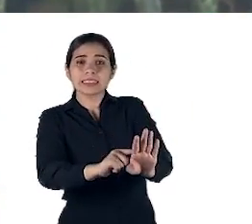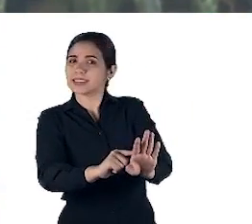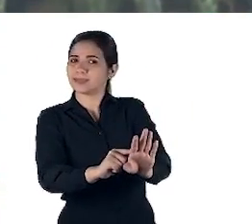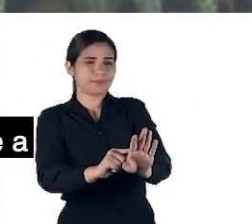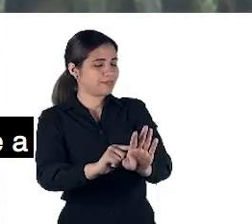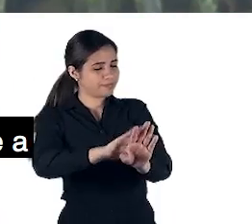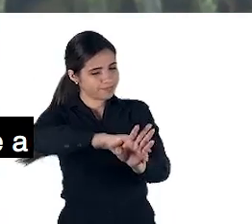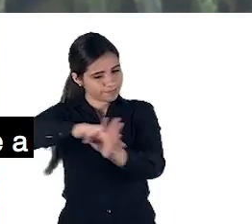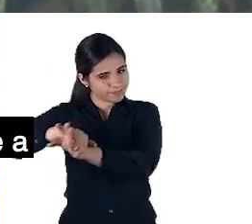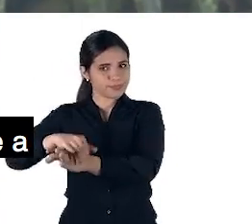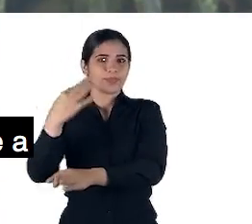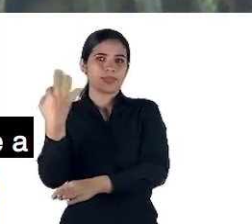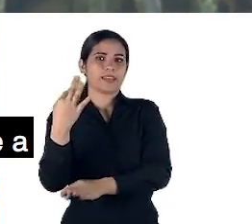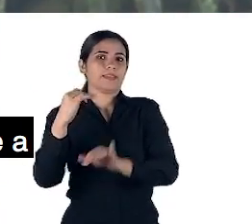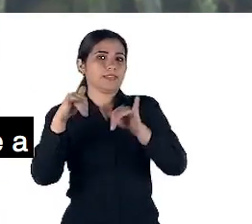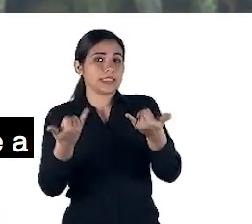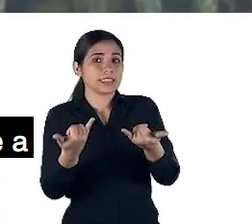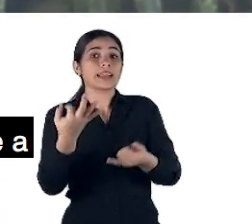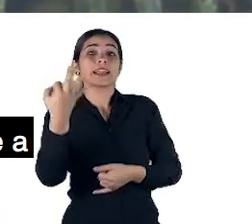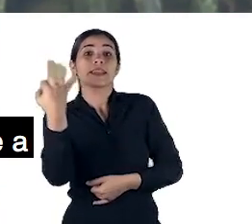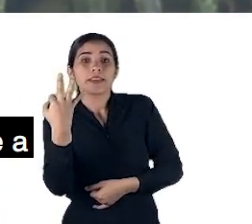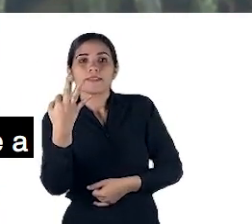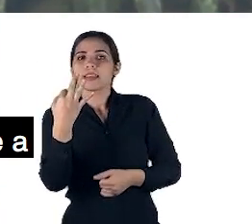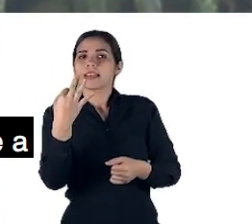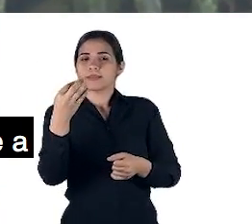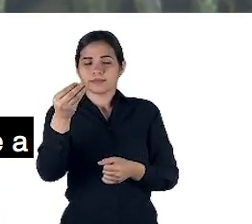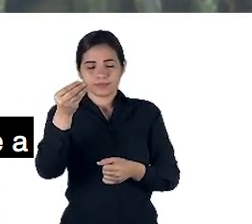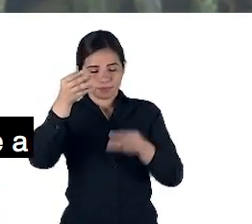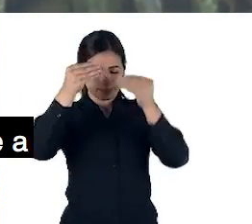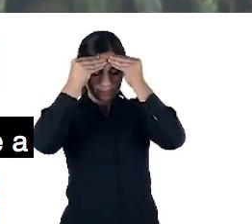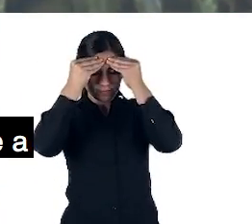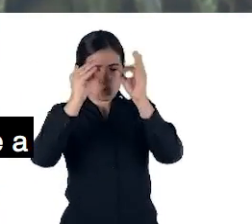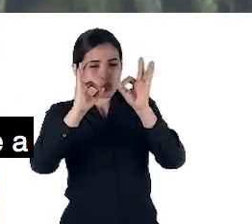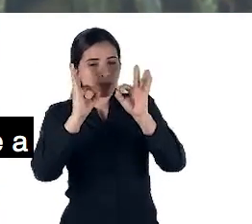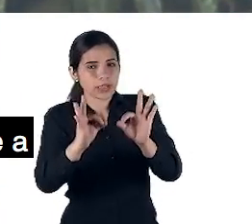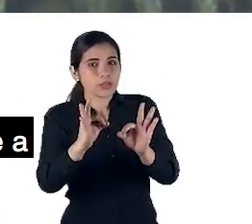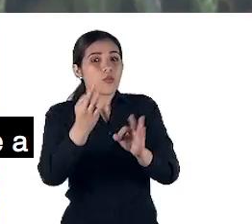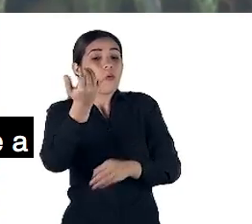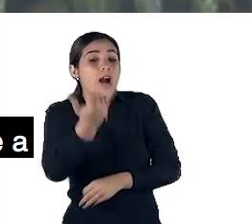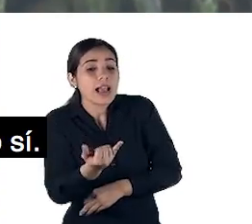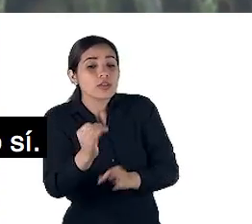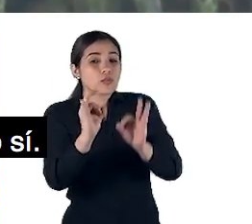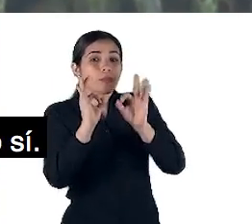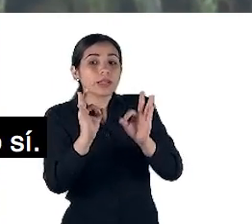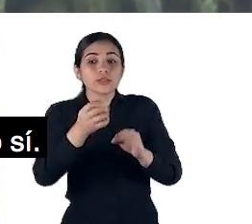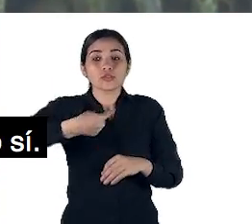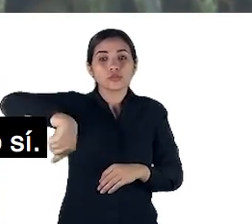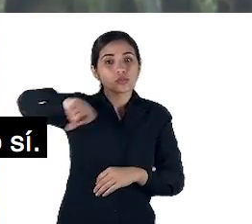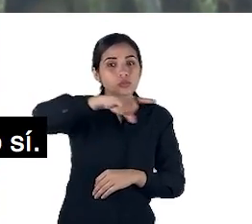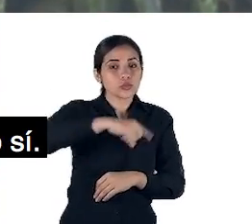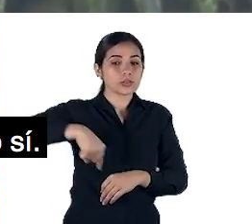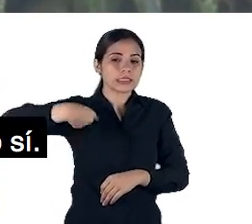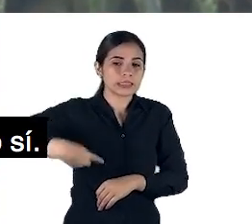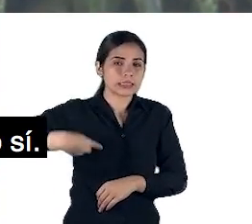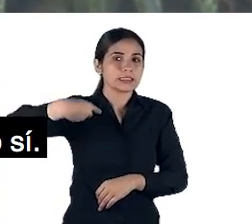desechar. Tenemos que incluir en nuestro chip de que hay cosas que a medida que va pasando el